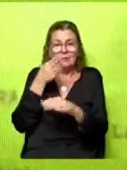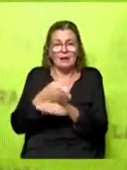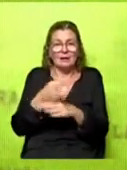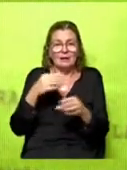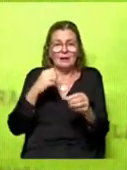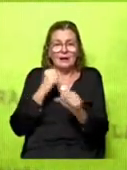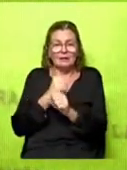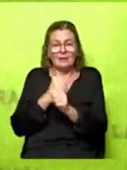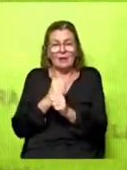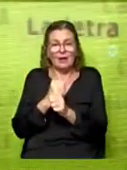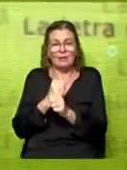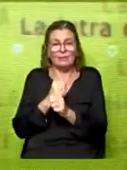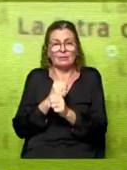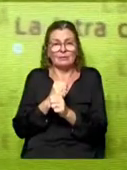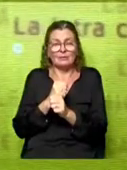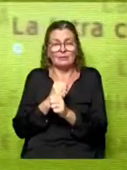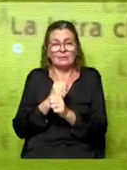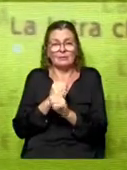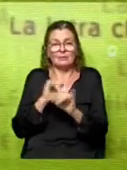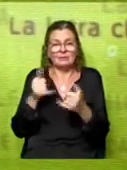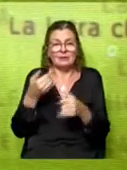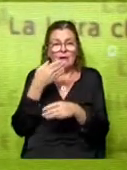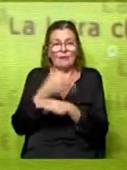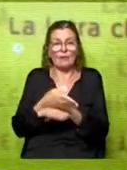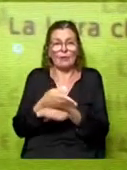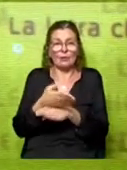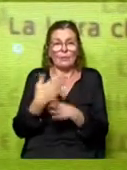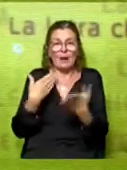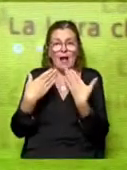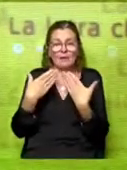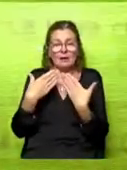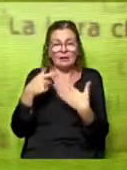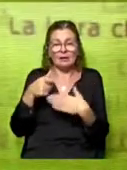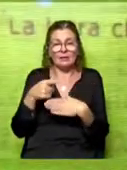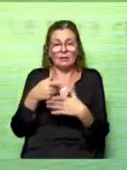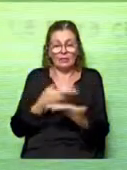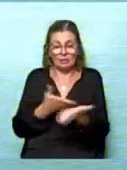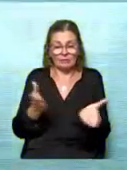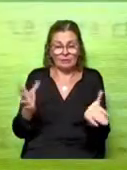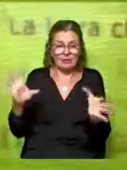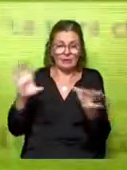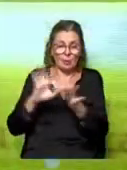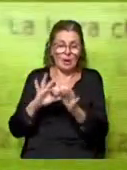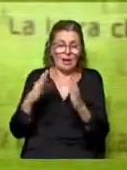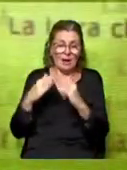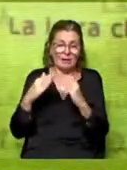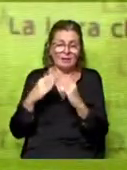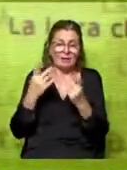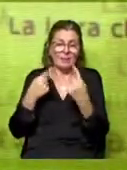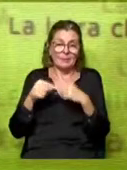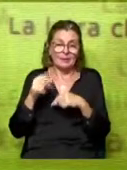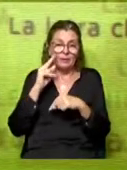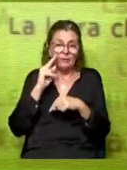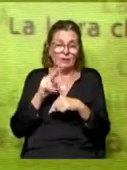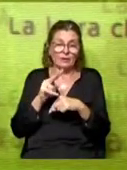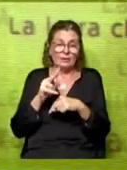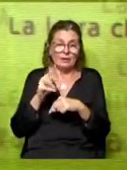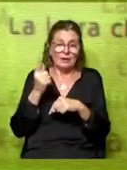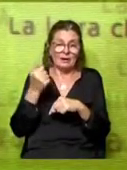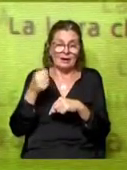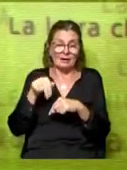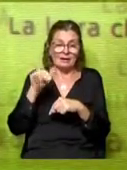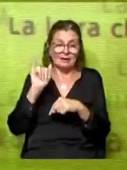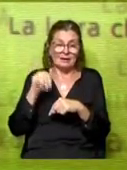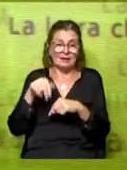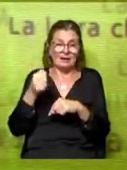trabajo. Ya voy con Gustavo para hablar de otras realidades vinculadas a la vivienda, pero veo que Karina dice que sí con